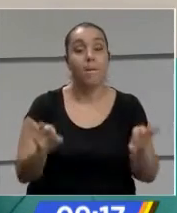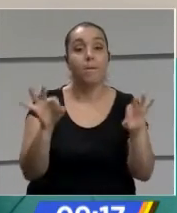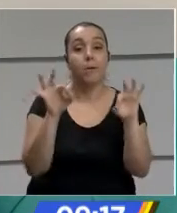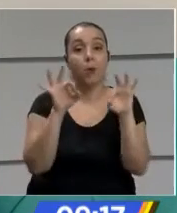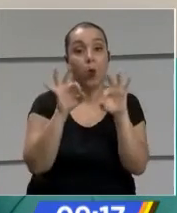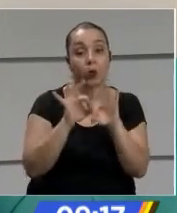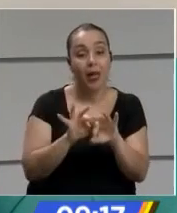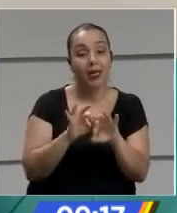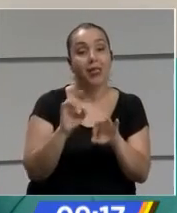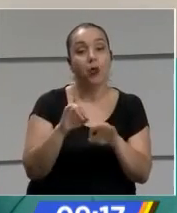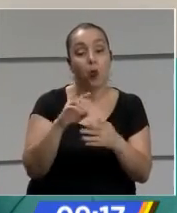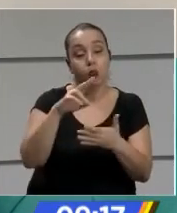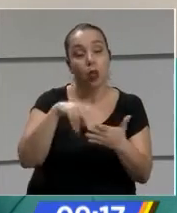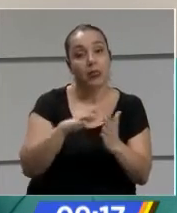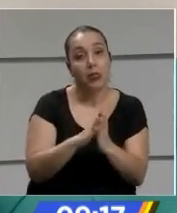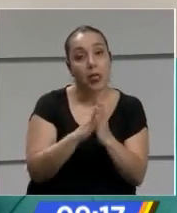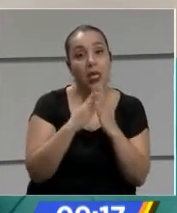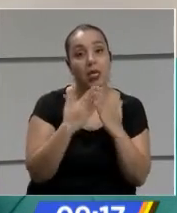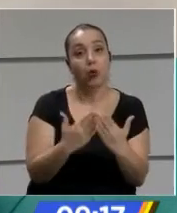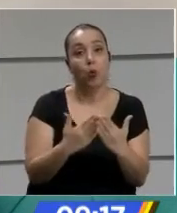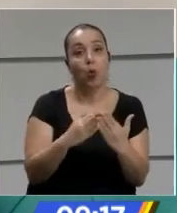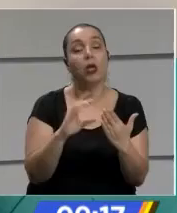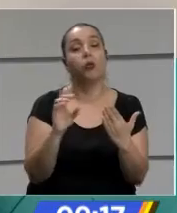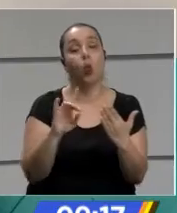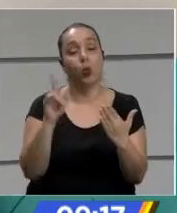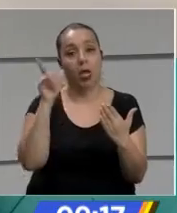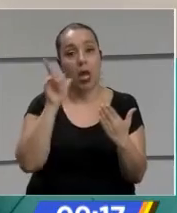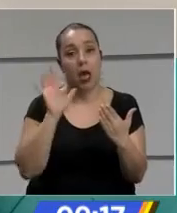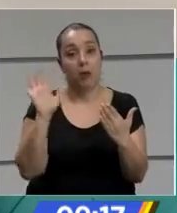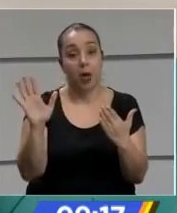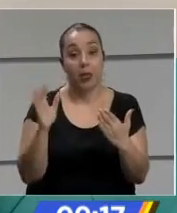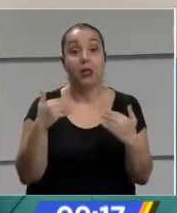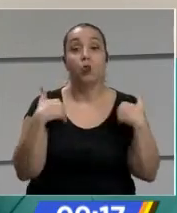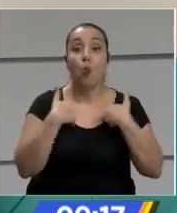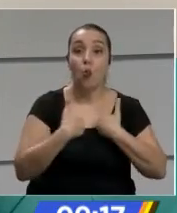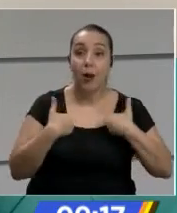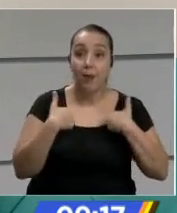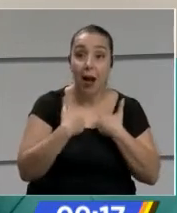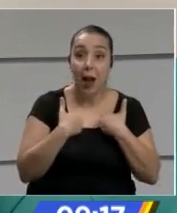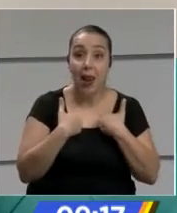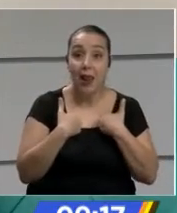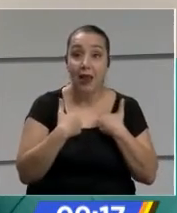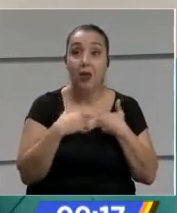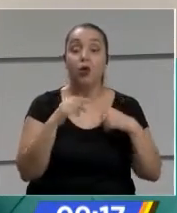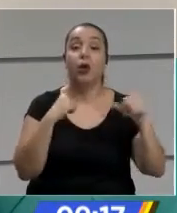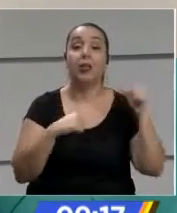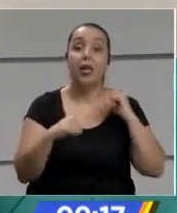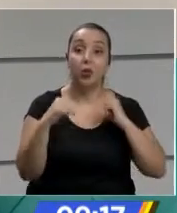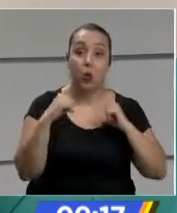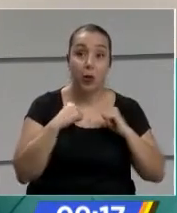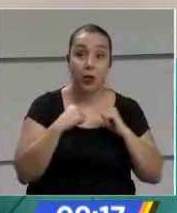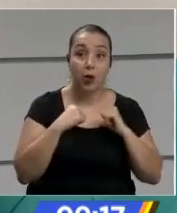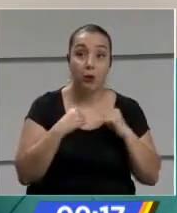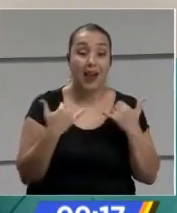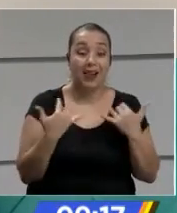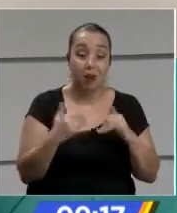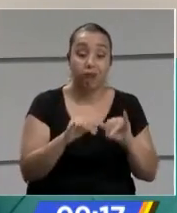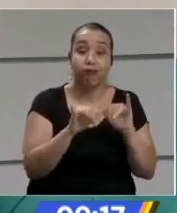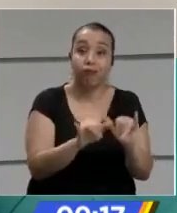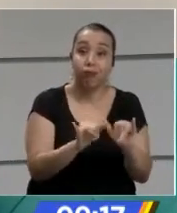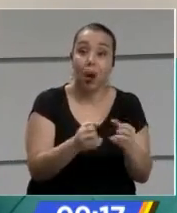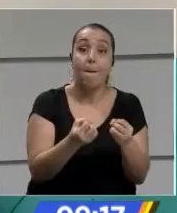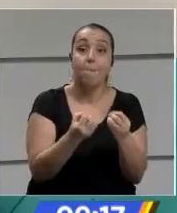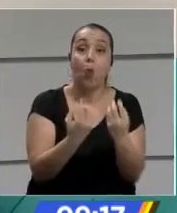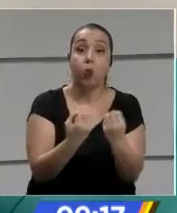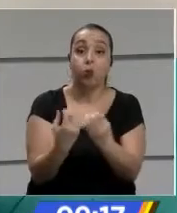afrocostarricense. Okay. Y es un animal. y es un personaje presente en muchas de las historias